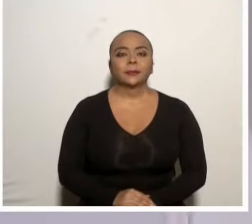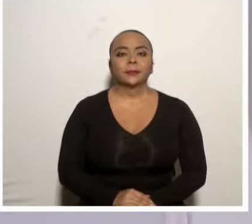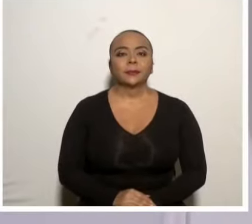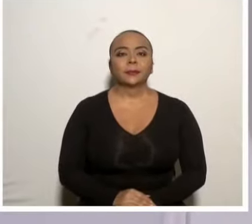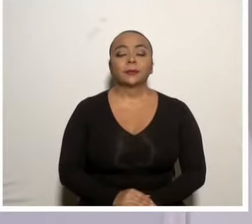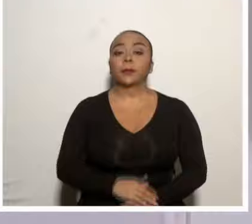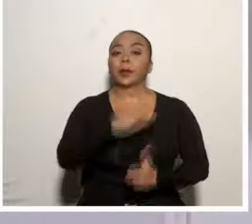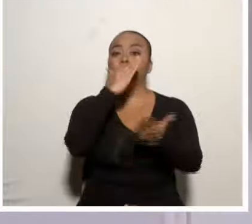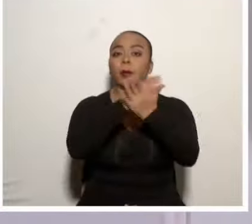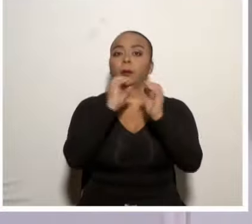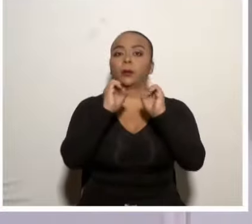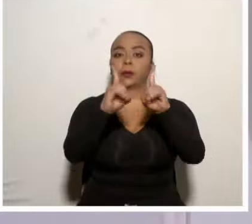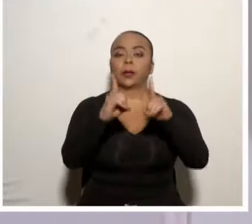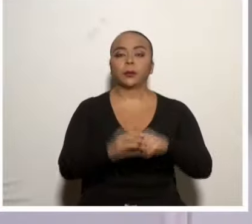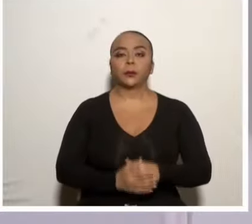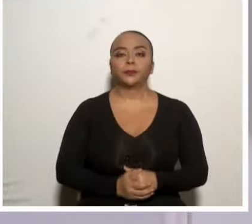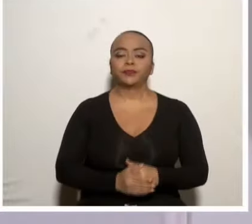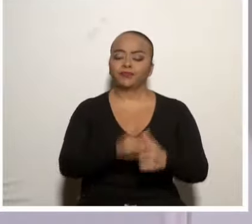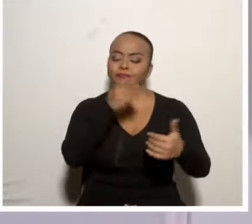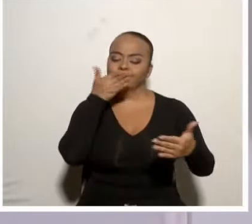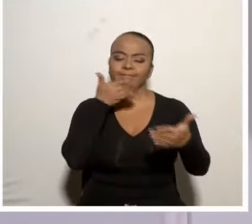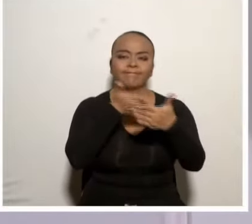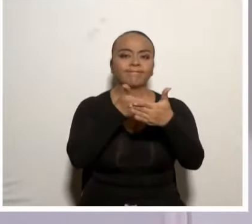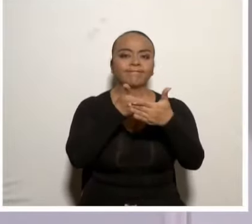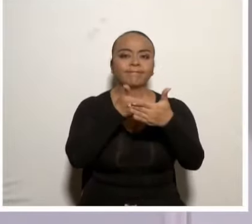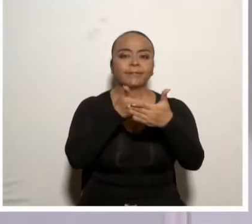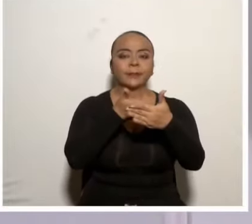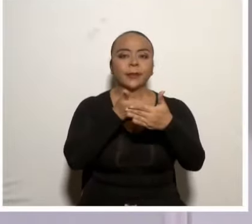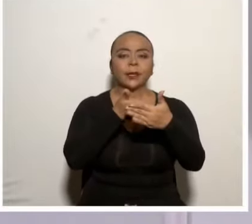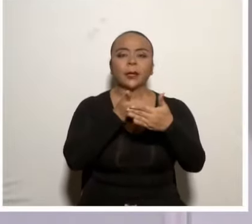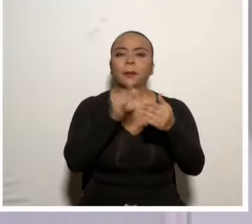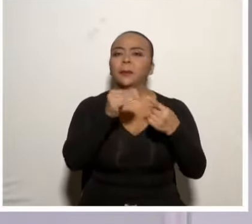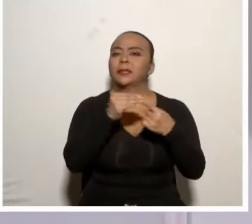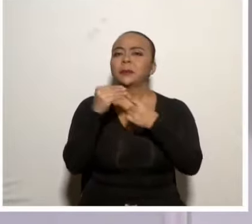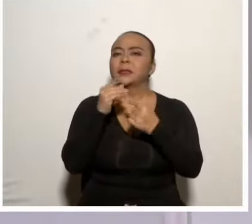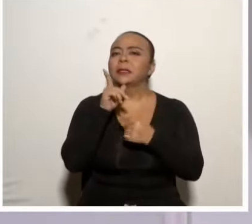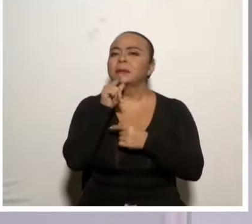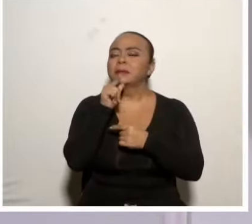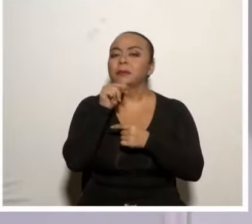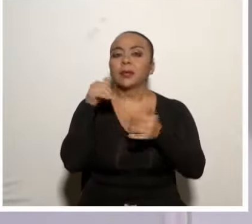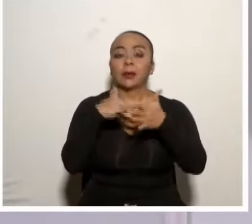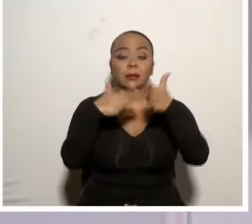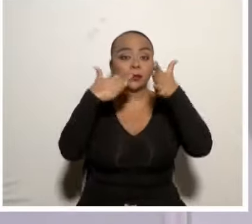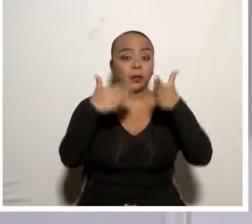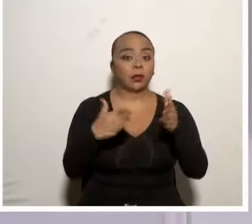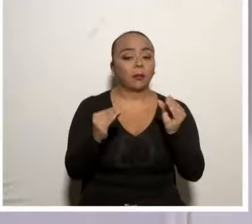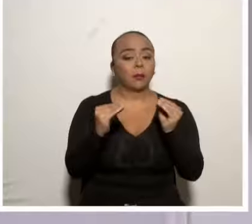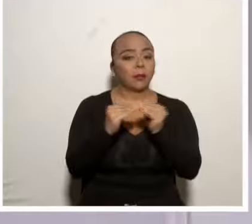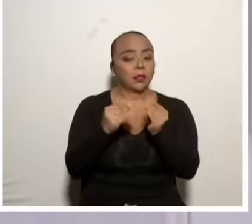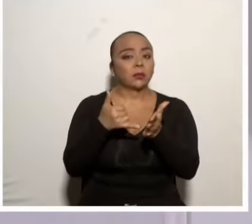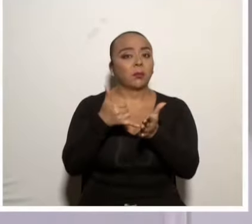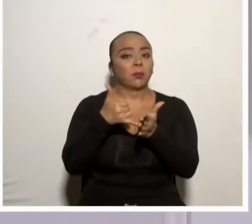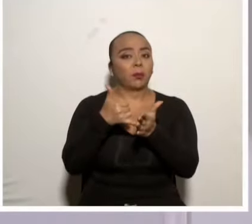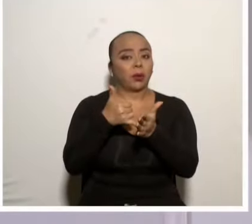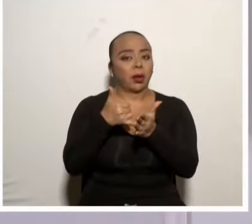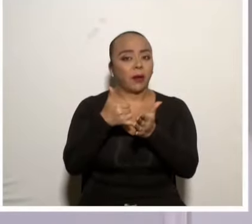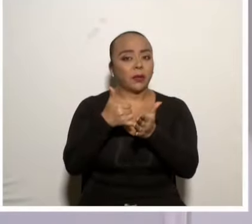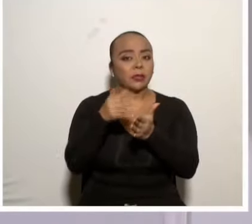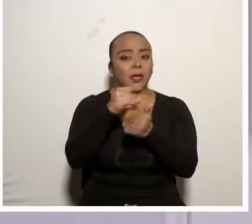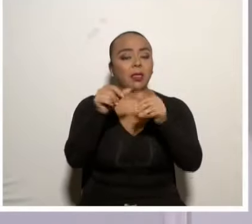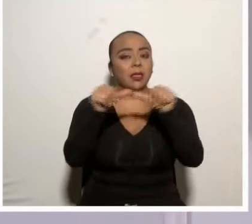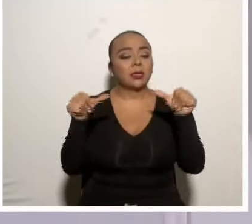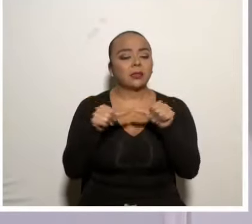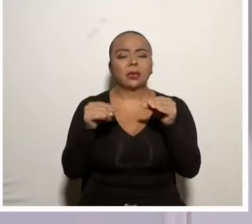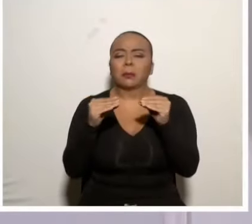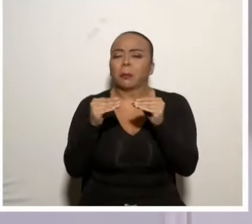El apagón educativo ha afectado y está afectando principalmente a los estudiantes más vulnerables y de las áreas